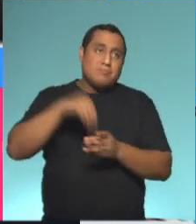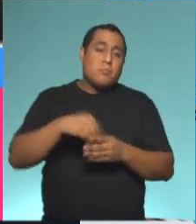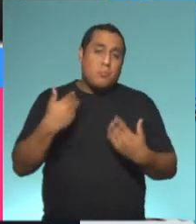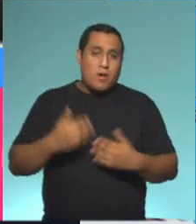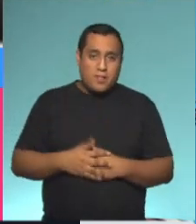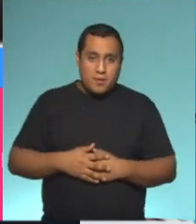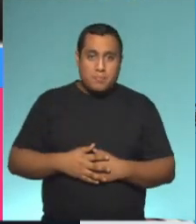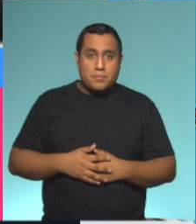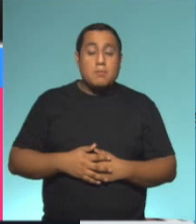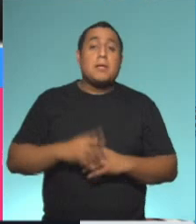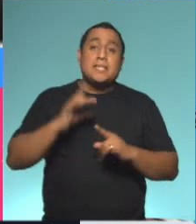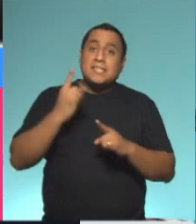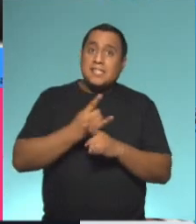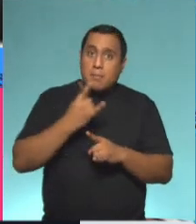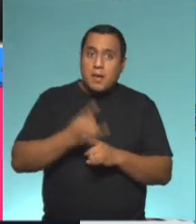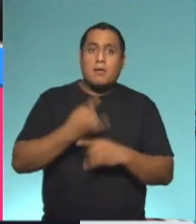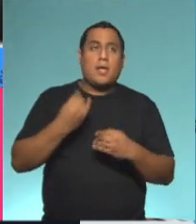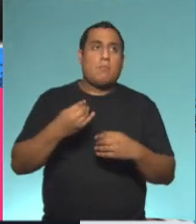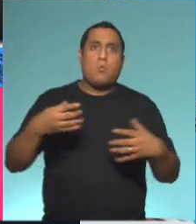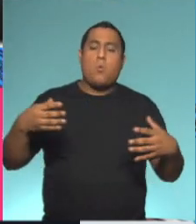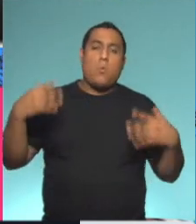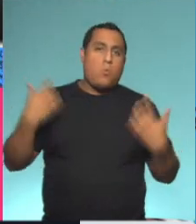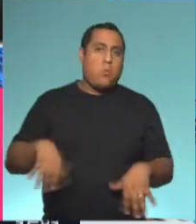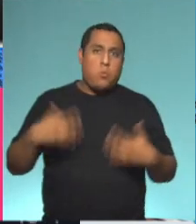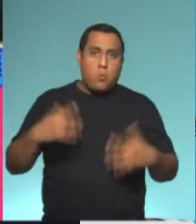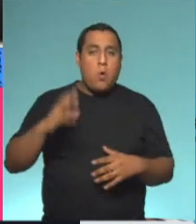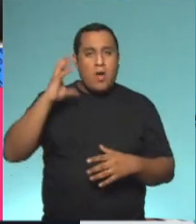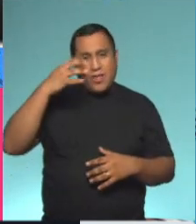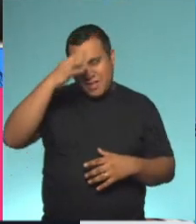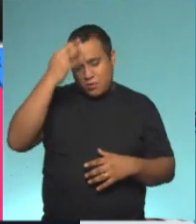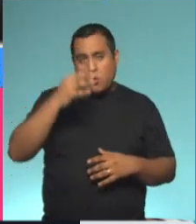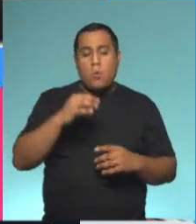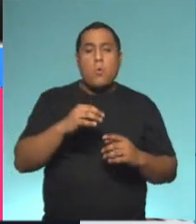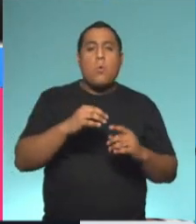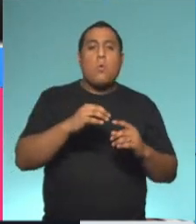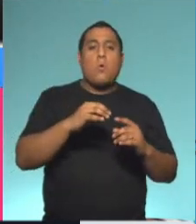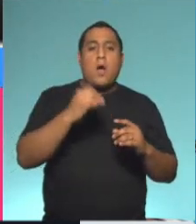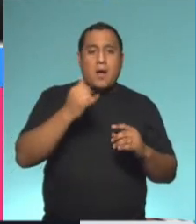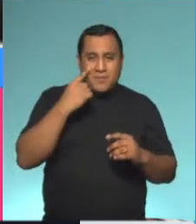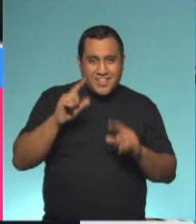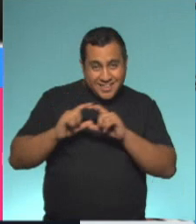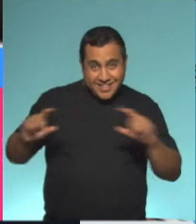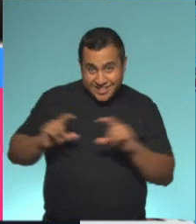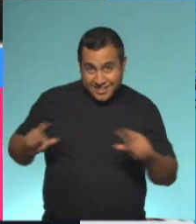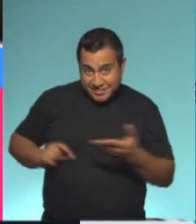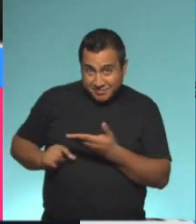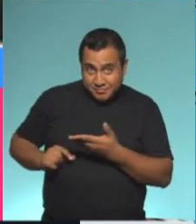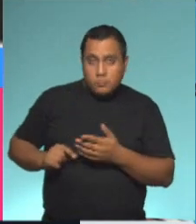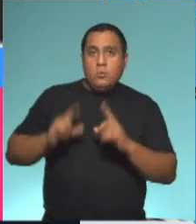historias, siempre teniendo en cuenta que son un montón de capítulos, además, porque Inconquistable el Corazón lo hizo Pablo Echarri, lo hizo, ¿no?, en